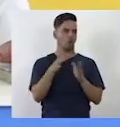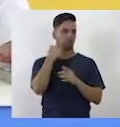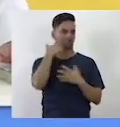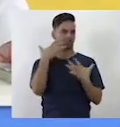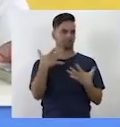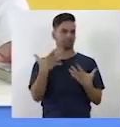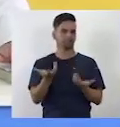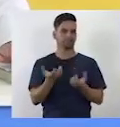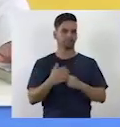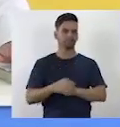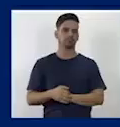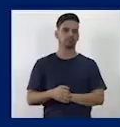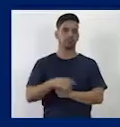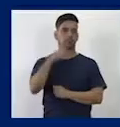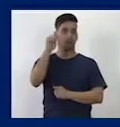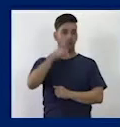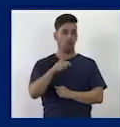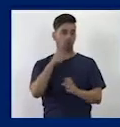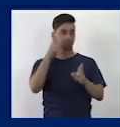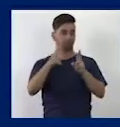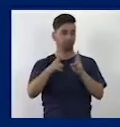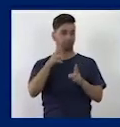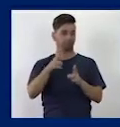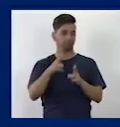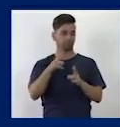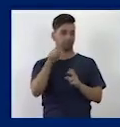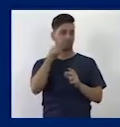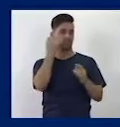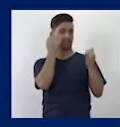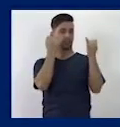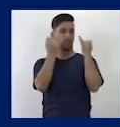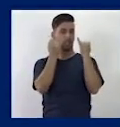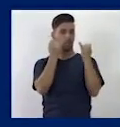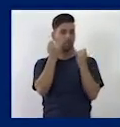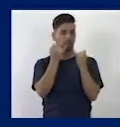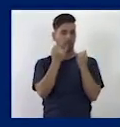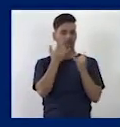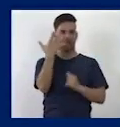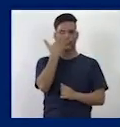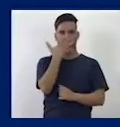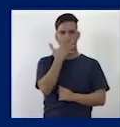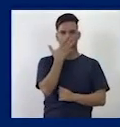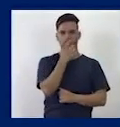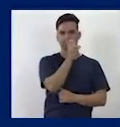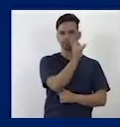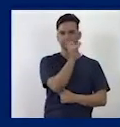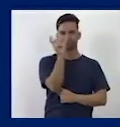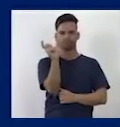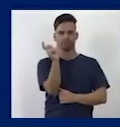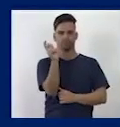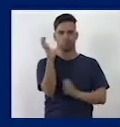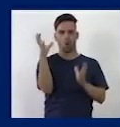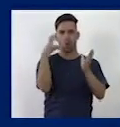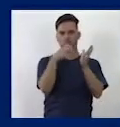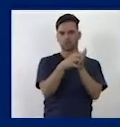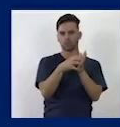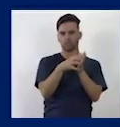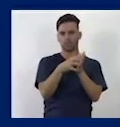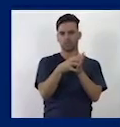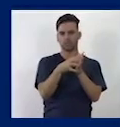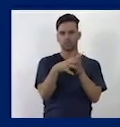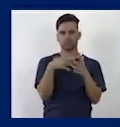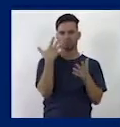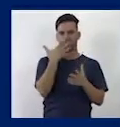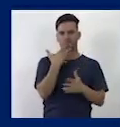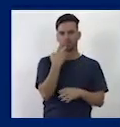cota cosa importante ahora en el enunciado de su ejercicio identifica al agente oxidante se acuerde primer ejercicio y